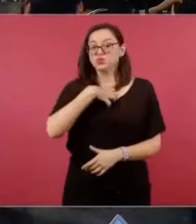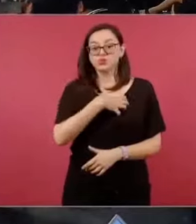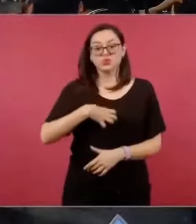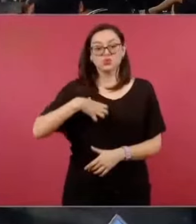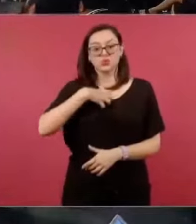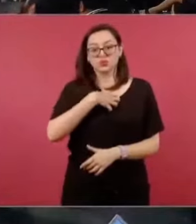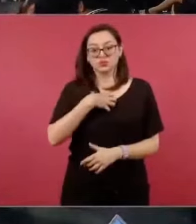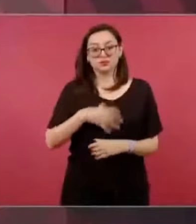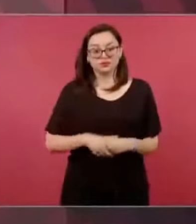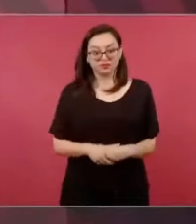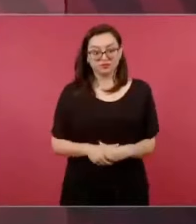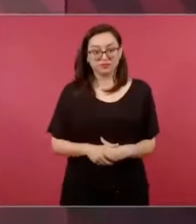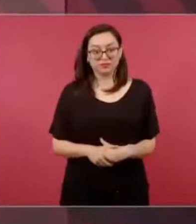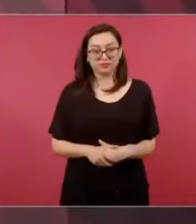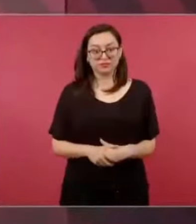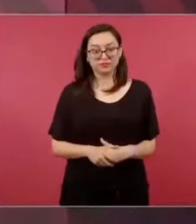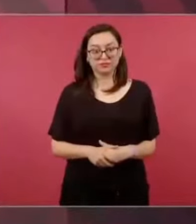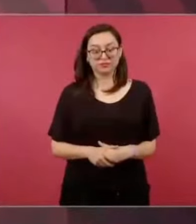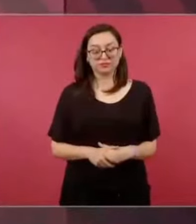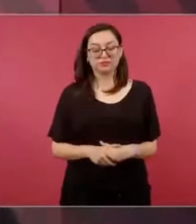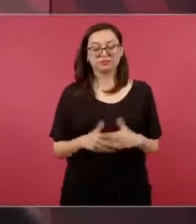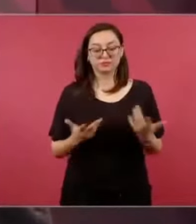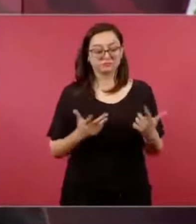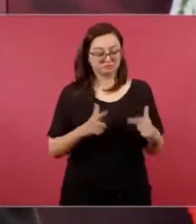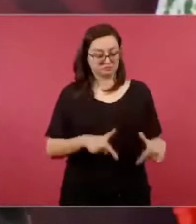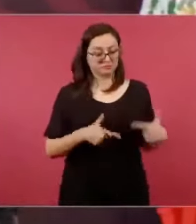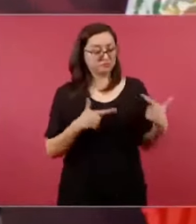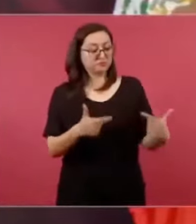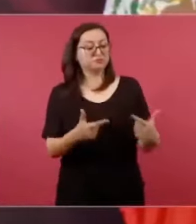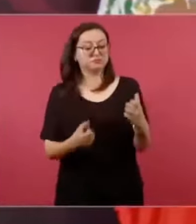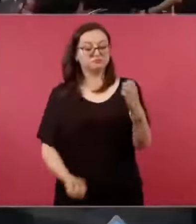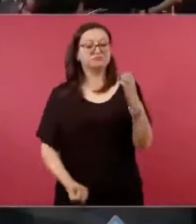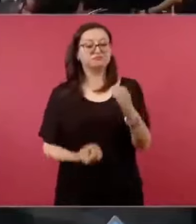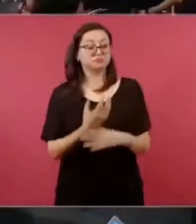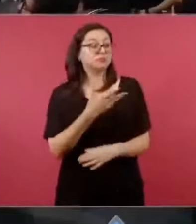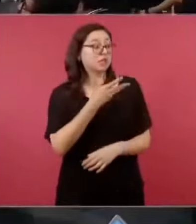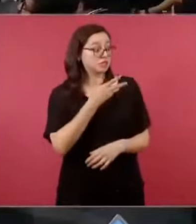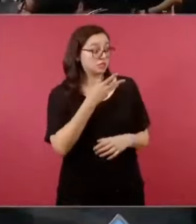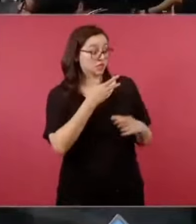porque es una nueva generación. ¿No tienes en la página?